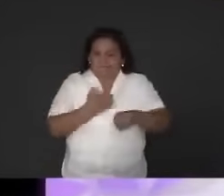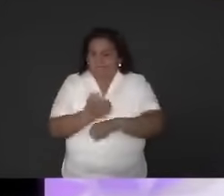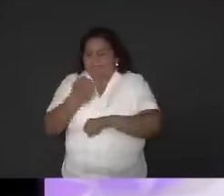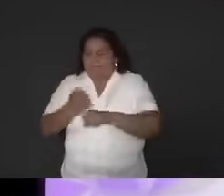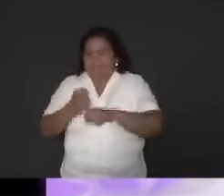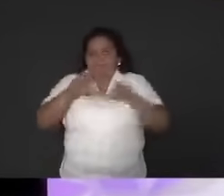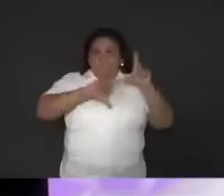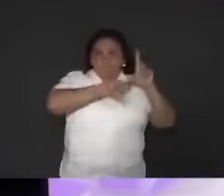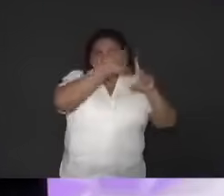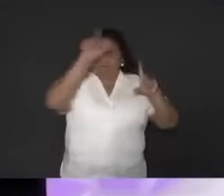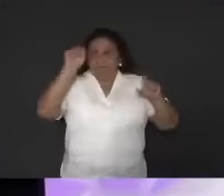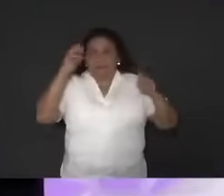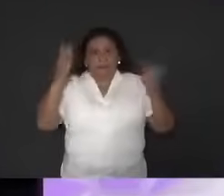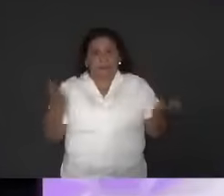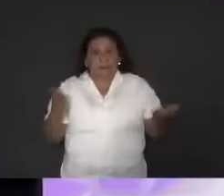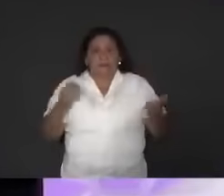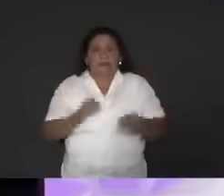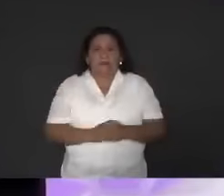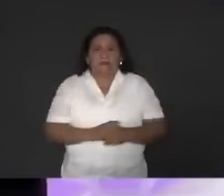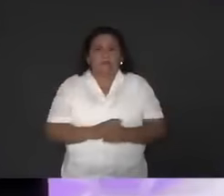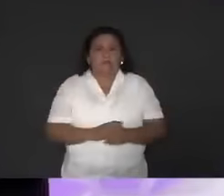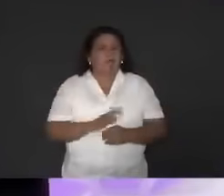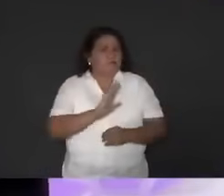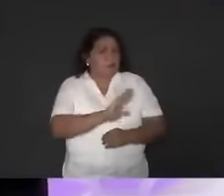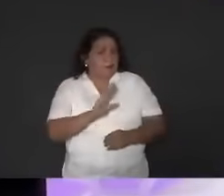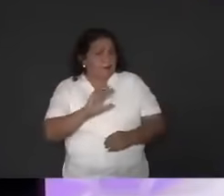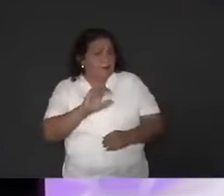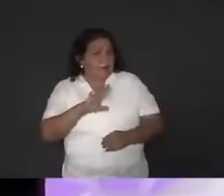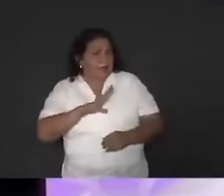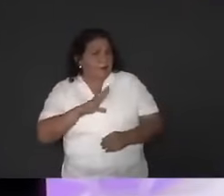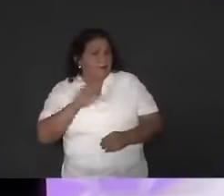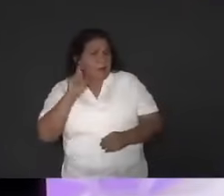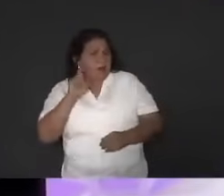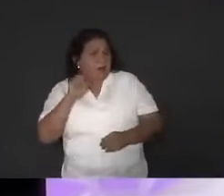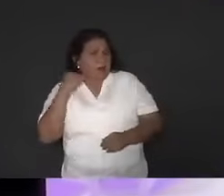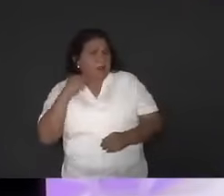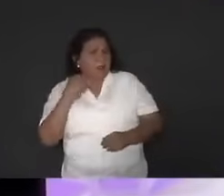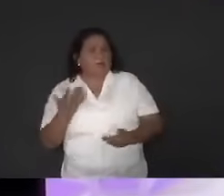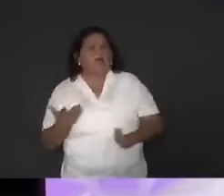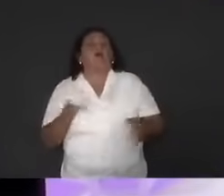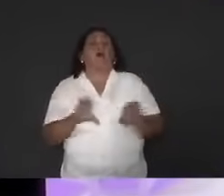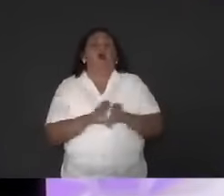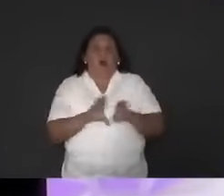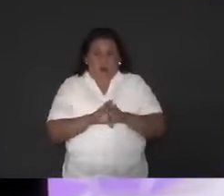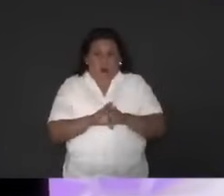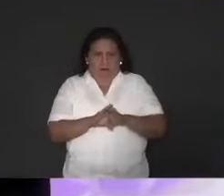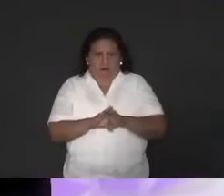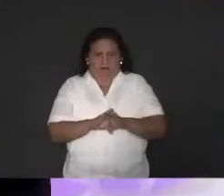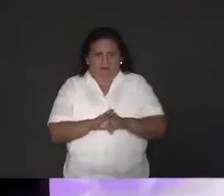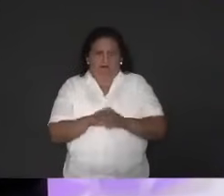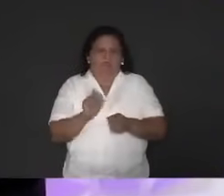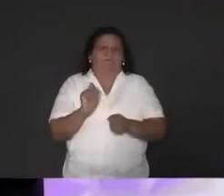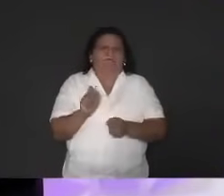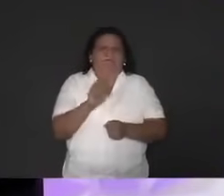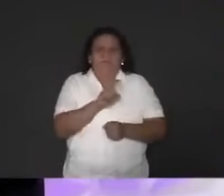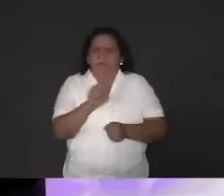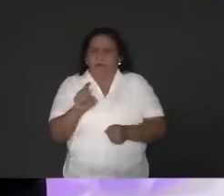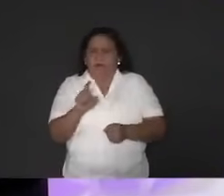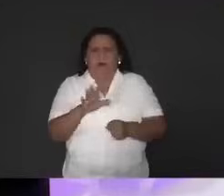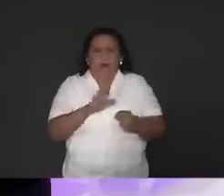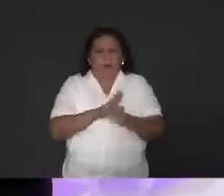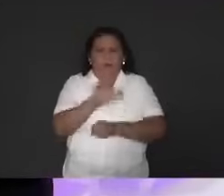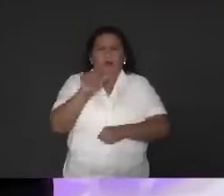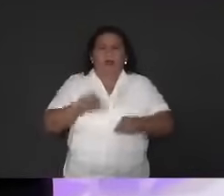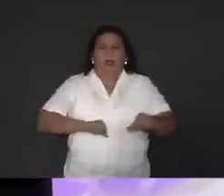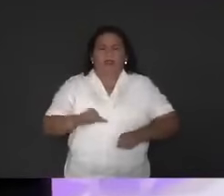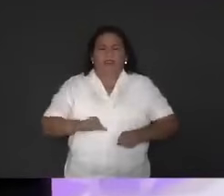entrado en crisis por lo mismo. Aparentemente hay agua en Yucatán, sin embargo, ¿en qué condiciones? La pregunta específicamente para ustedes, ¿cuáles son las